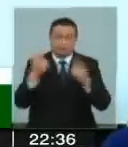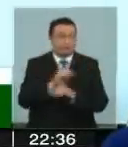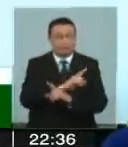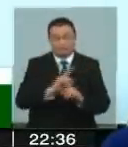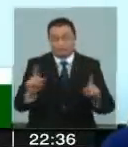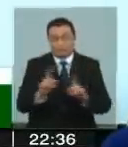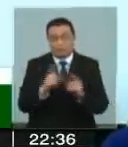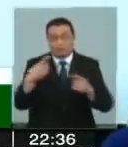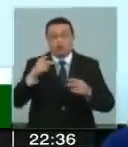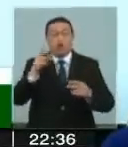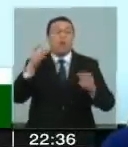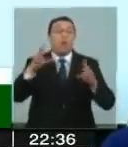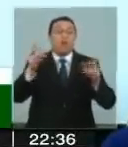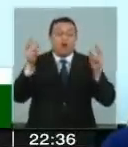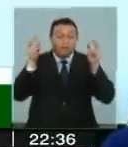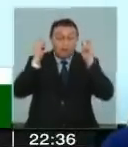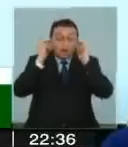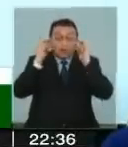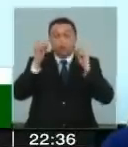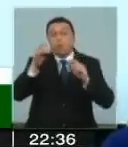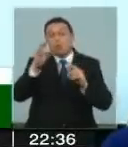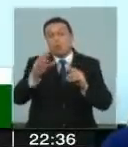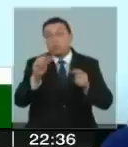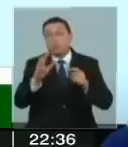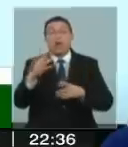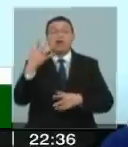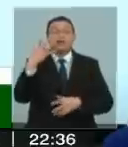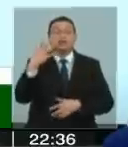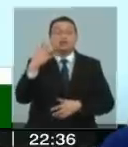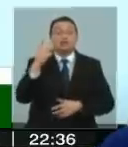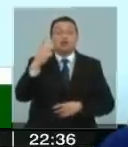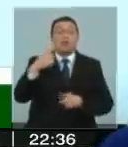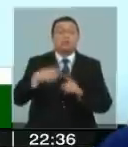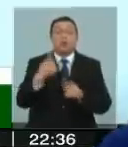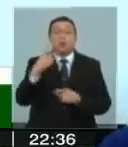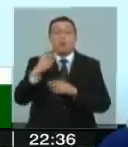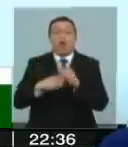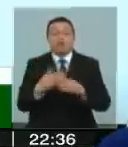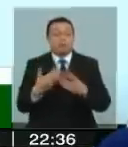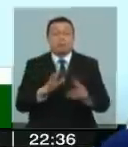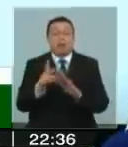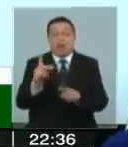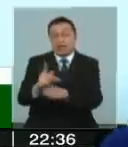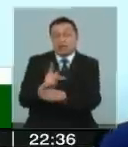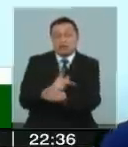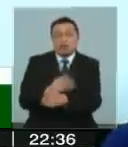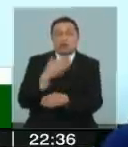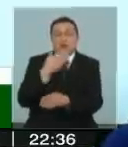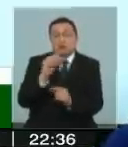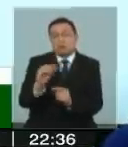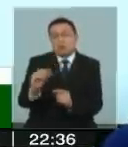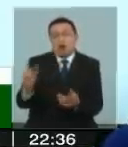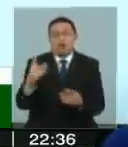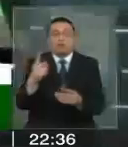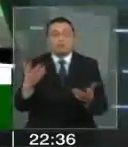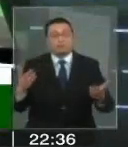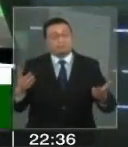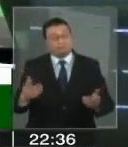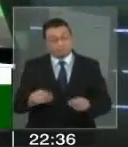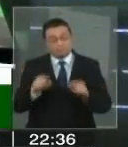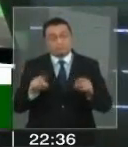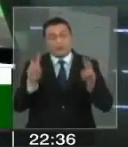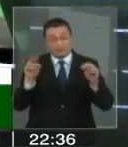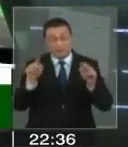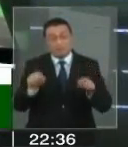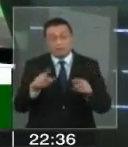con suerte fonoaudiología y limitado, como te pasan como 5 por año. Sí, y kinesiólogo también. Sí, claro. Mm. Es un tremendo tema